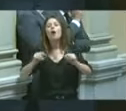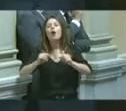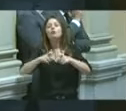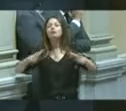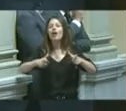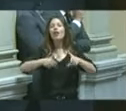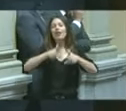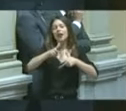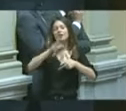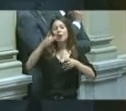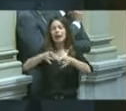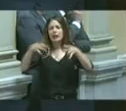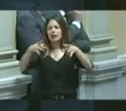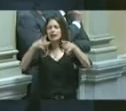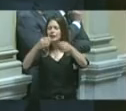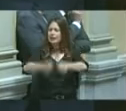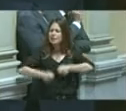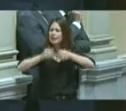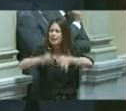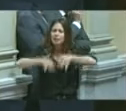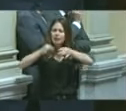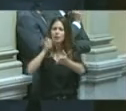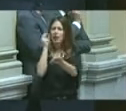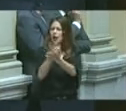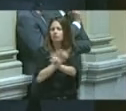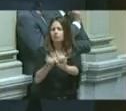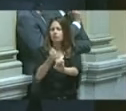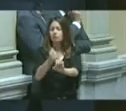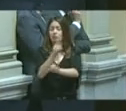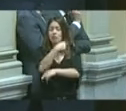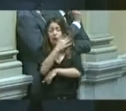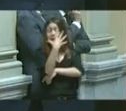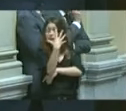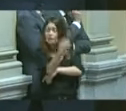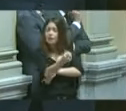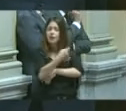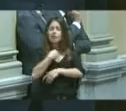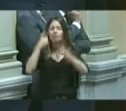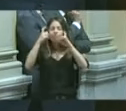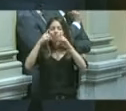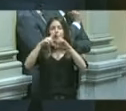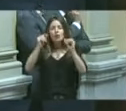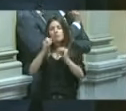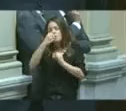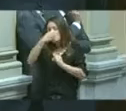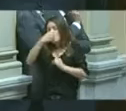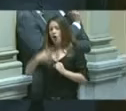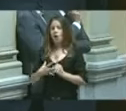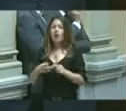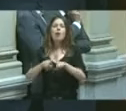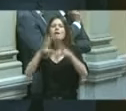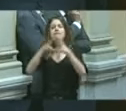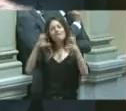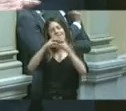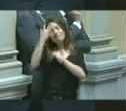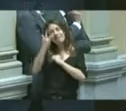libertades, que siempre ha podido con sus retos. Comprender que aspire también a una mejor Asturias, que lo haga con ambición,